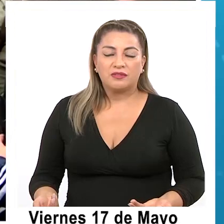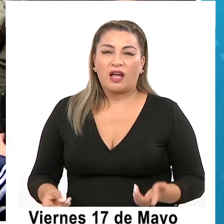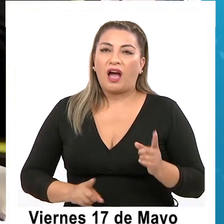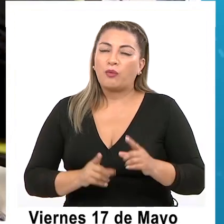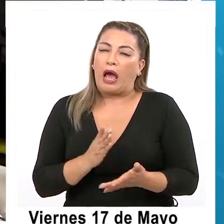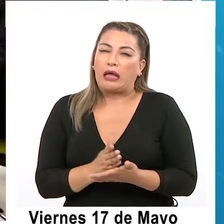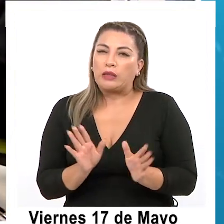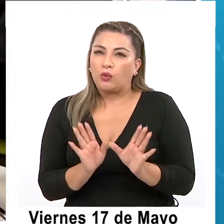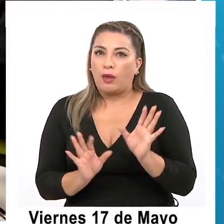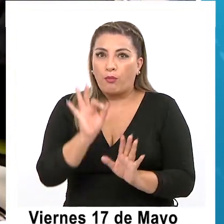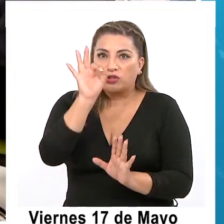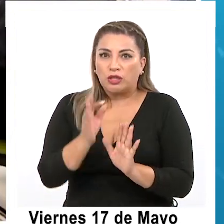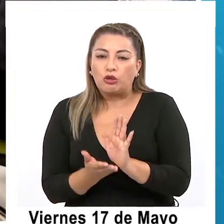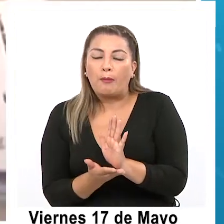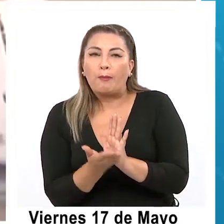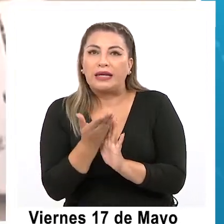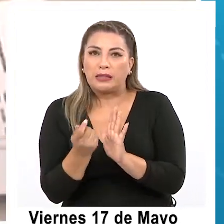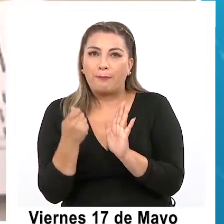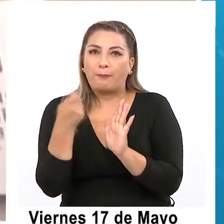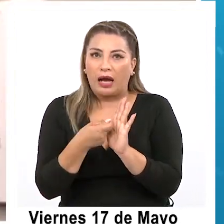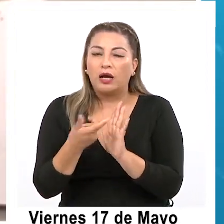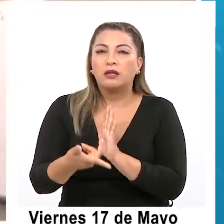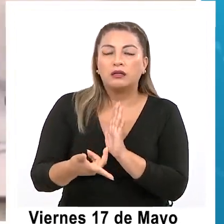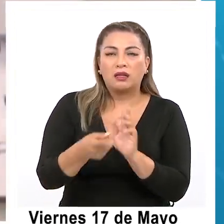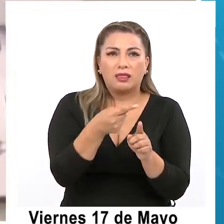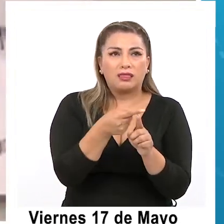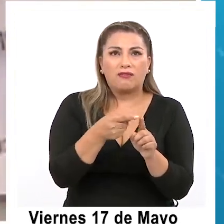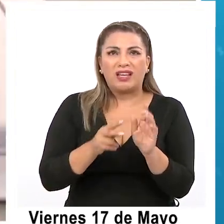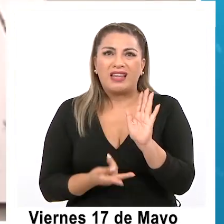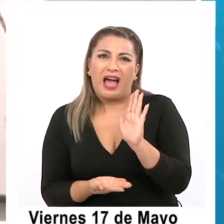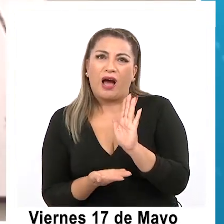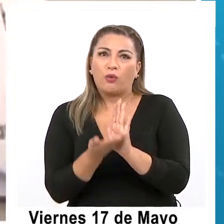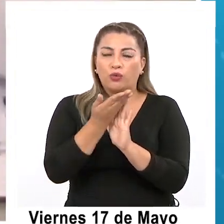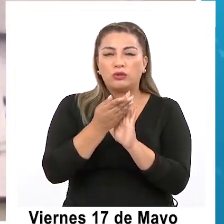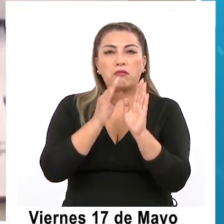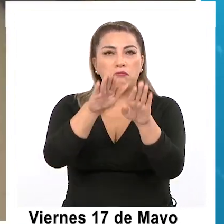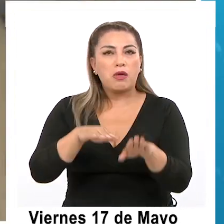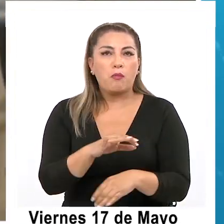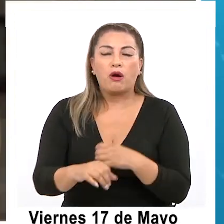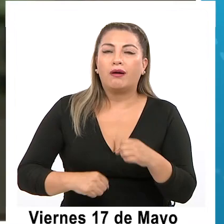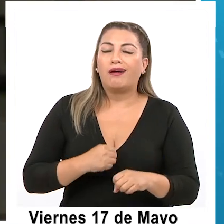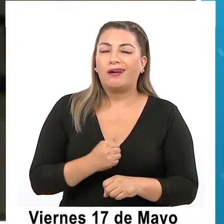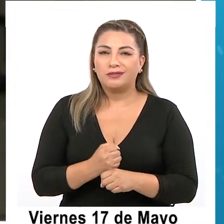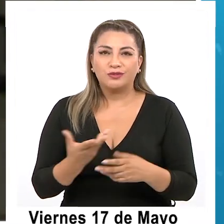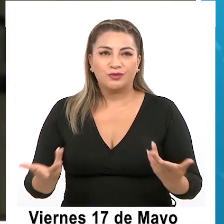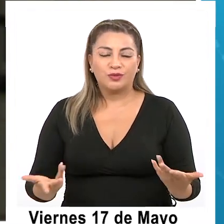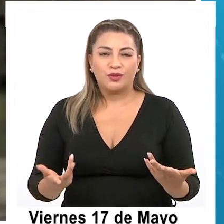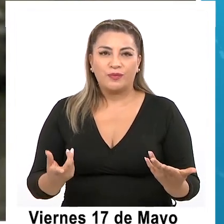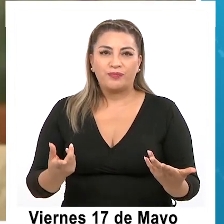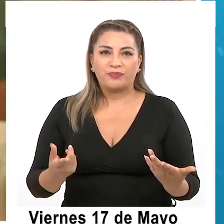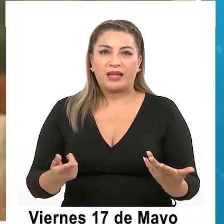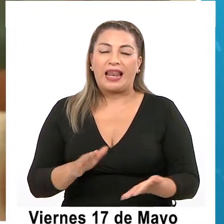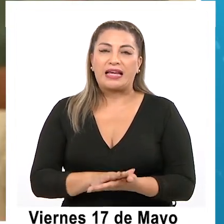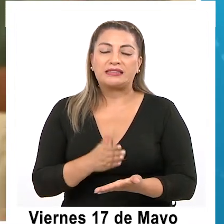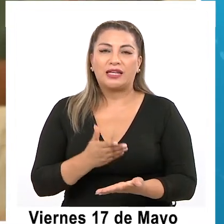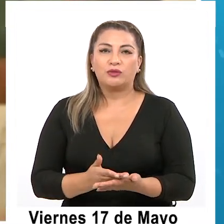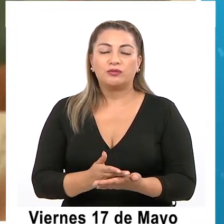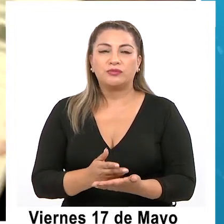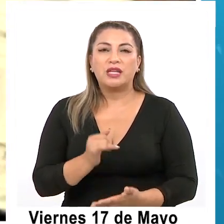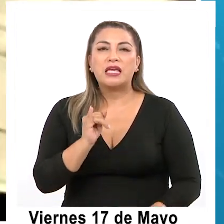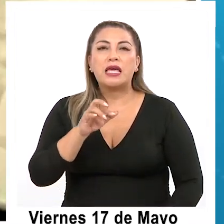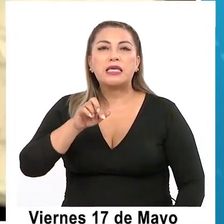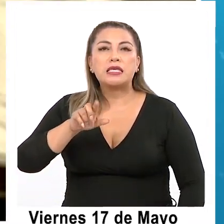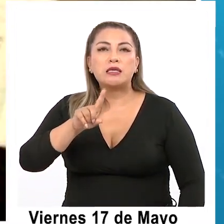hasta un 10%, y Ujú. además van a haber una serie de reajustes como todos los años de el índice de costos de la salud, lo que se llama el IPSA